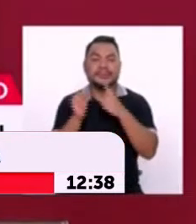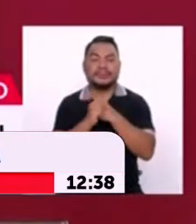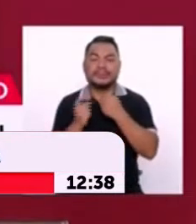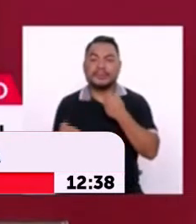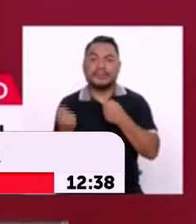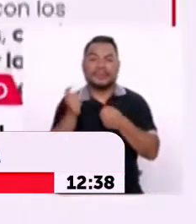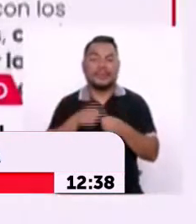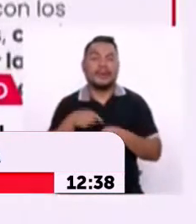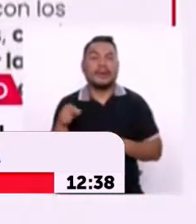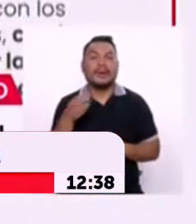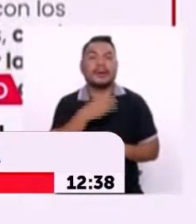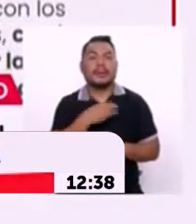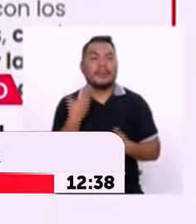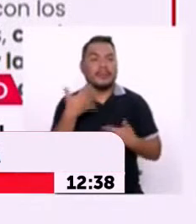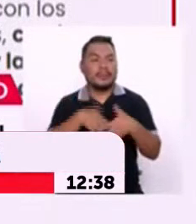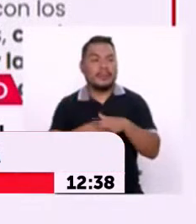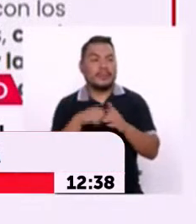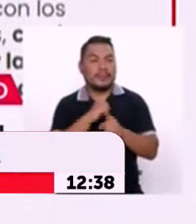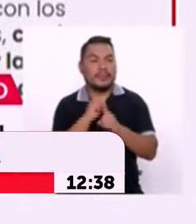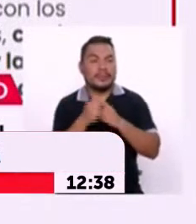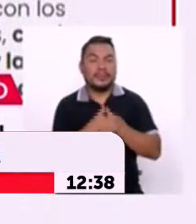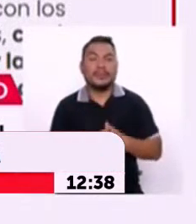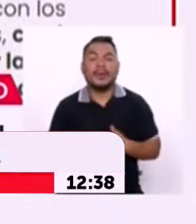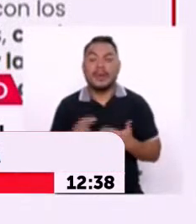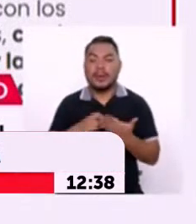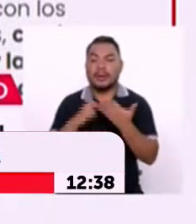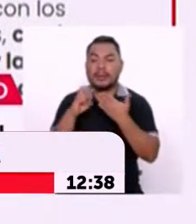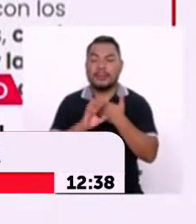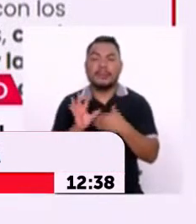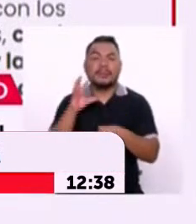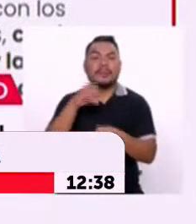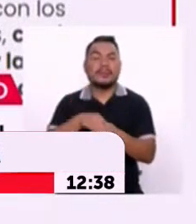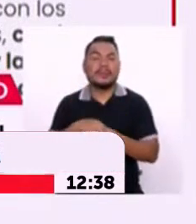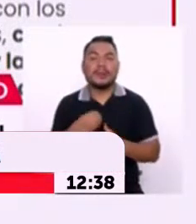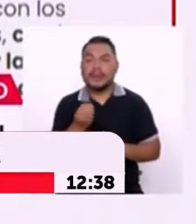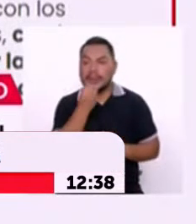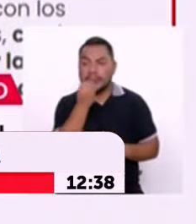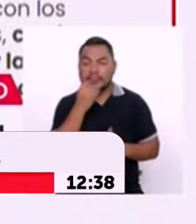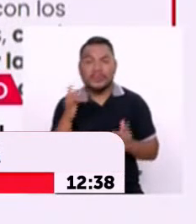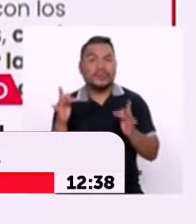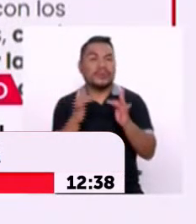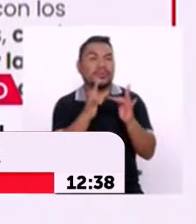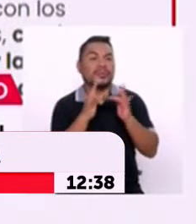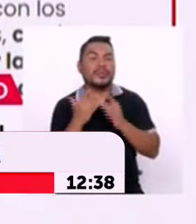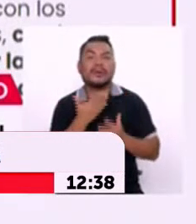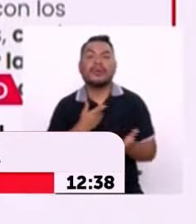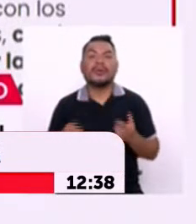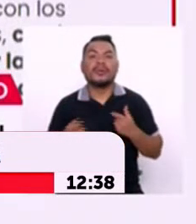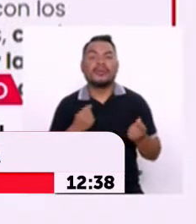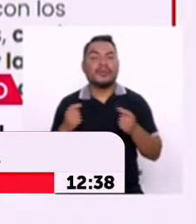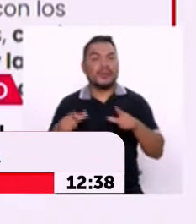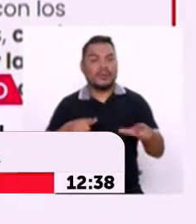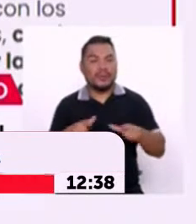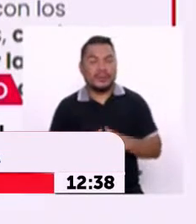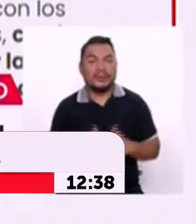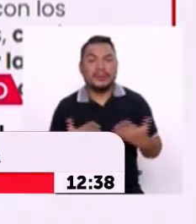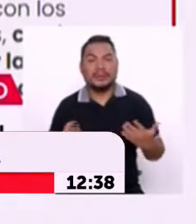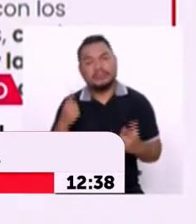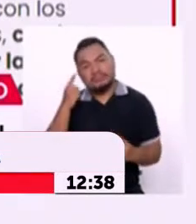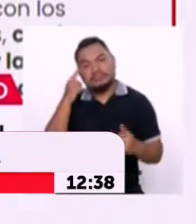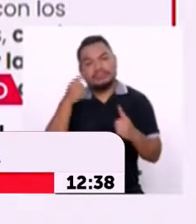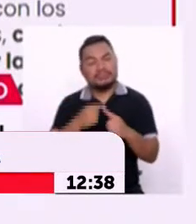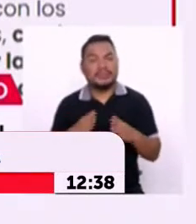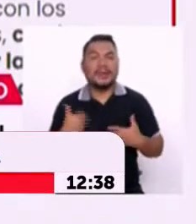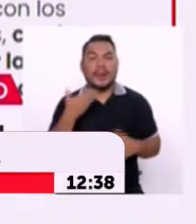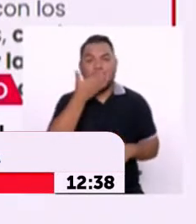sociales adscritos al MIDIS y el programa de complementación alimentaria en articulación con los gobiernos locales con